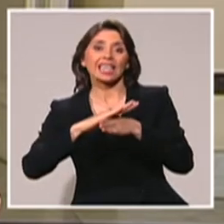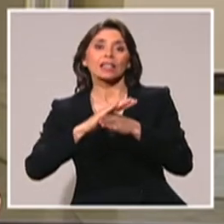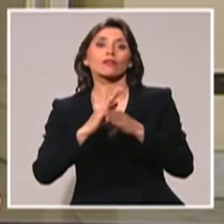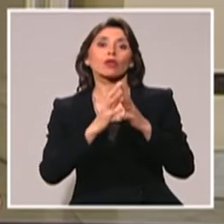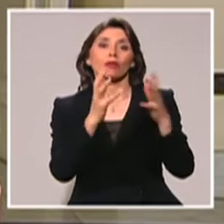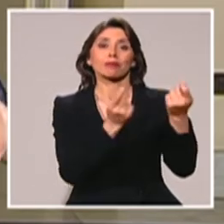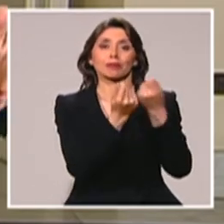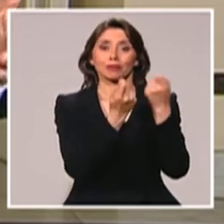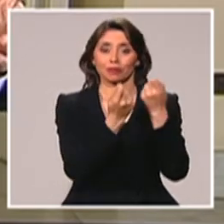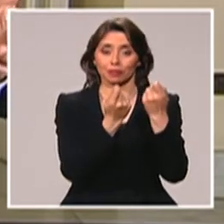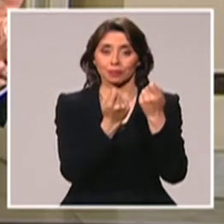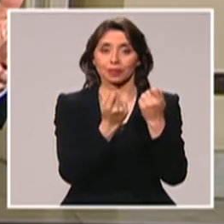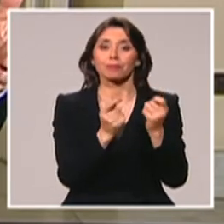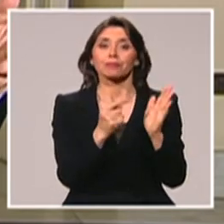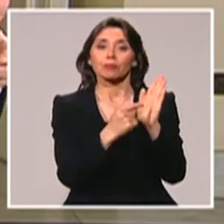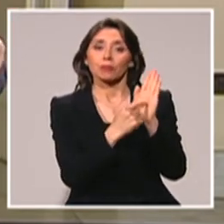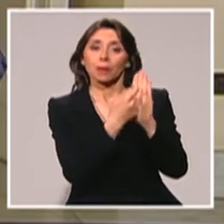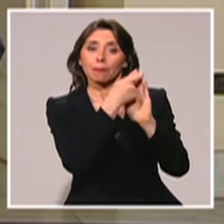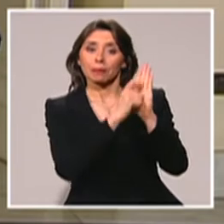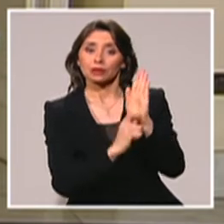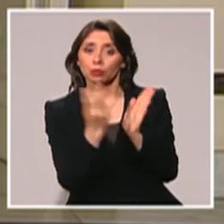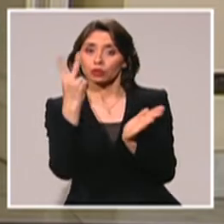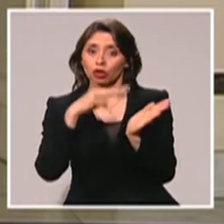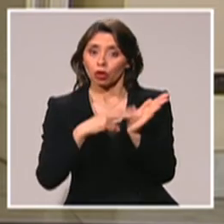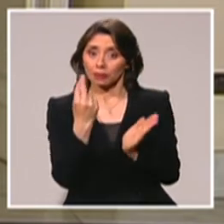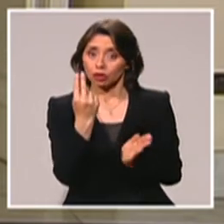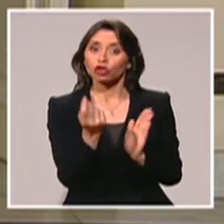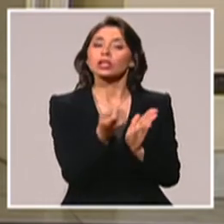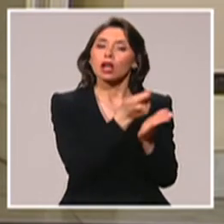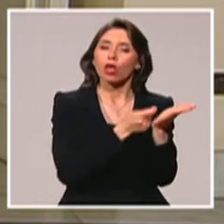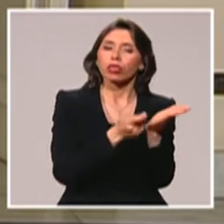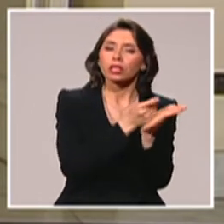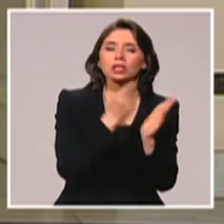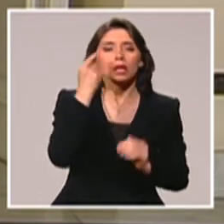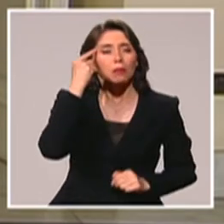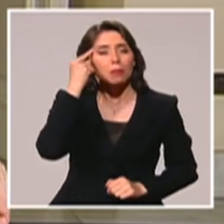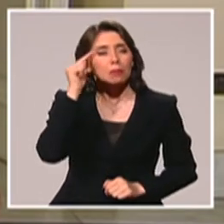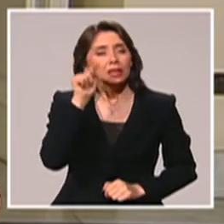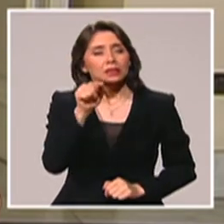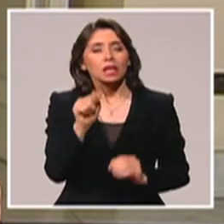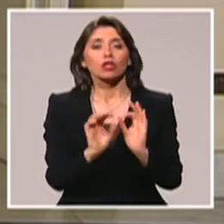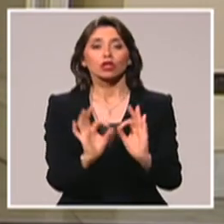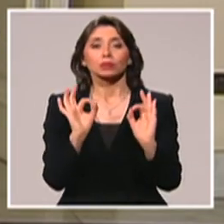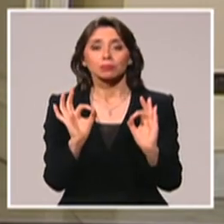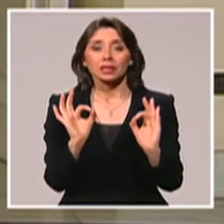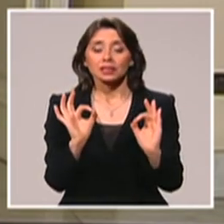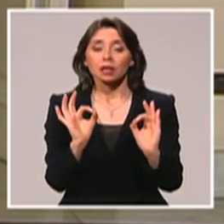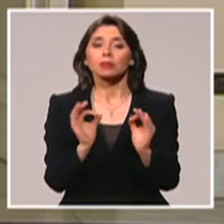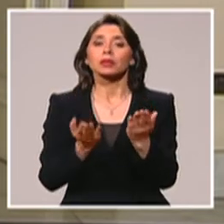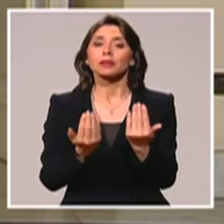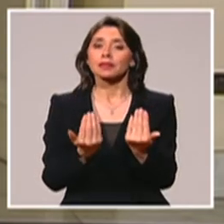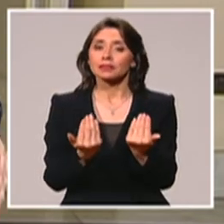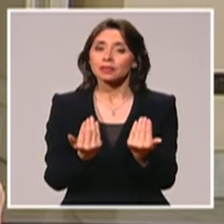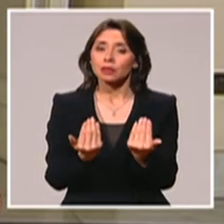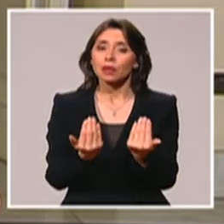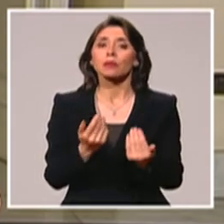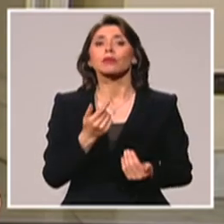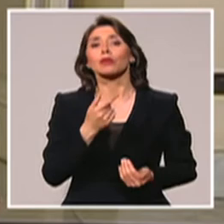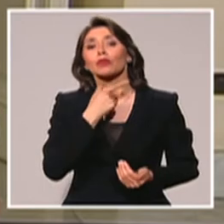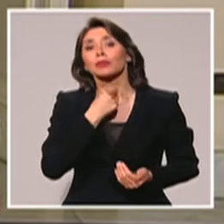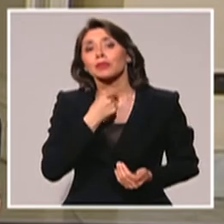el presupuesto 2012 ha sido diseñado pensando especialmente en las necesidades y aspiraciones